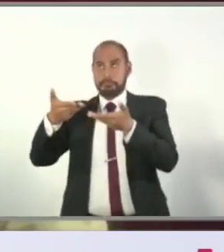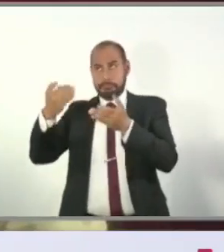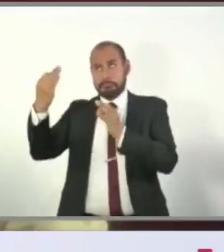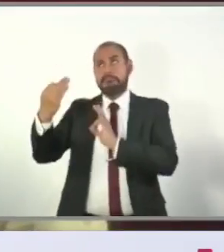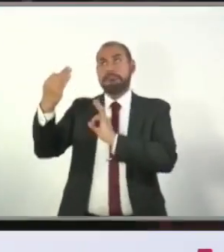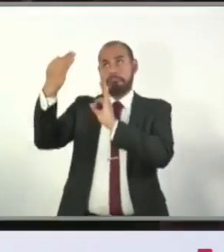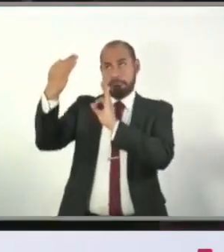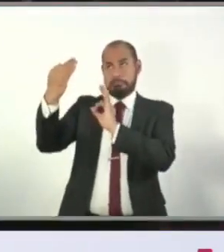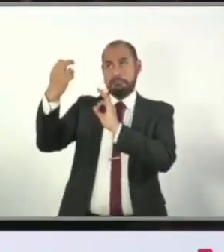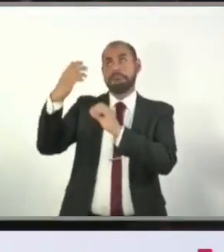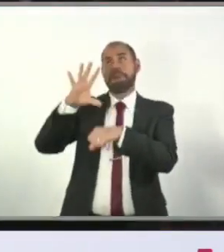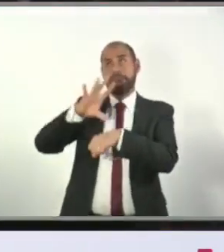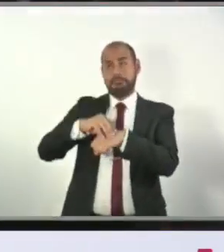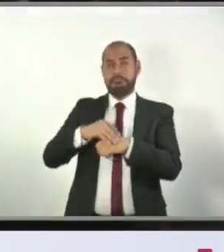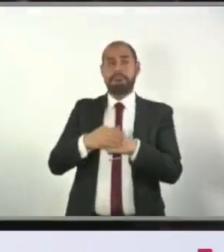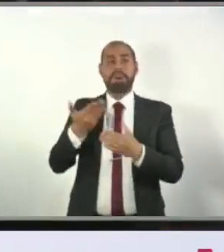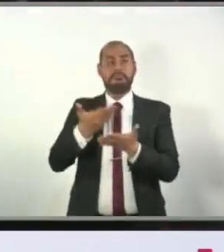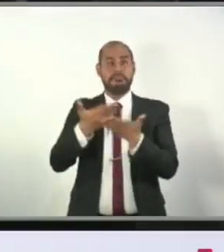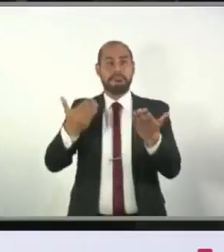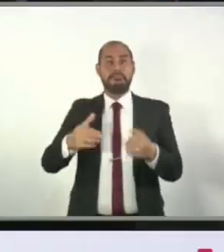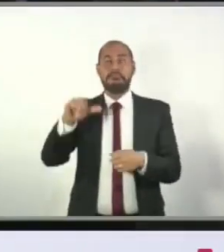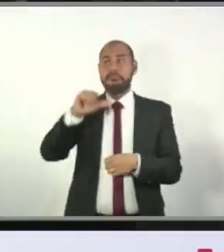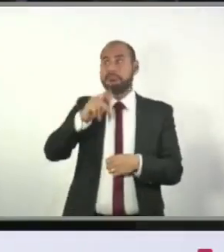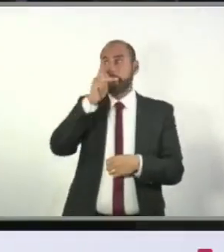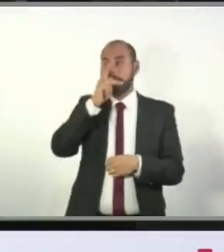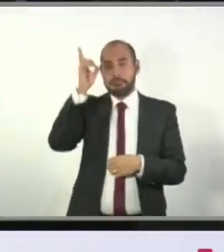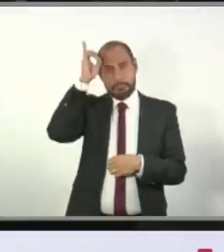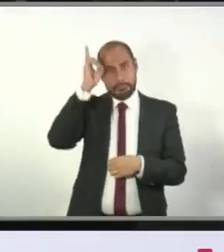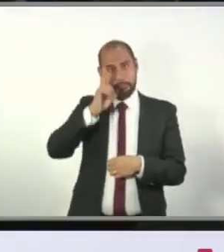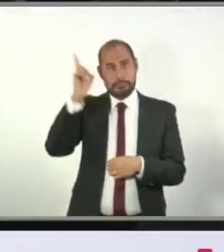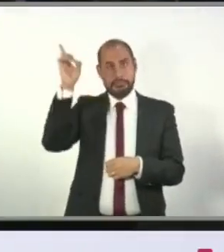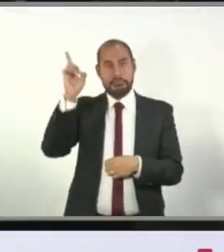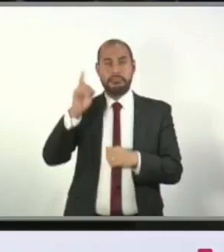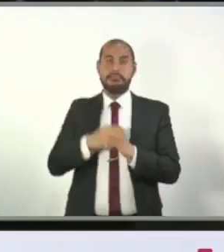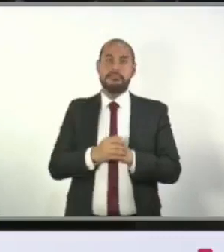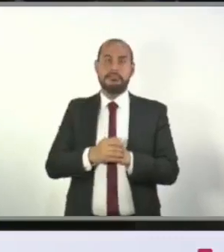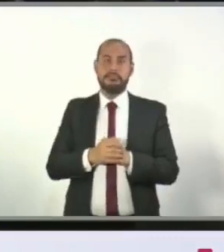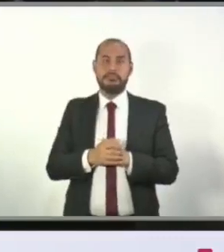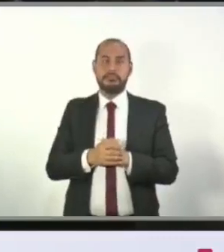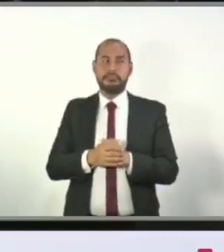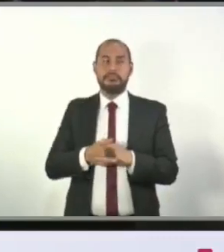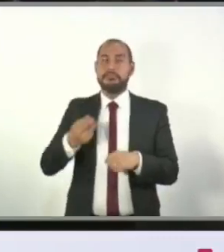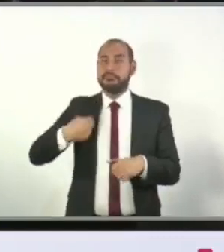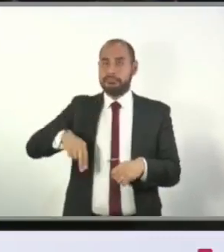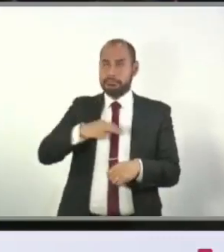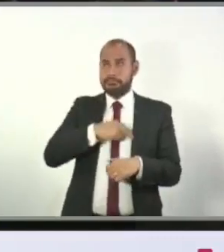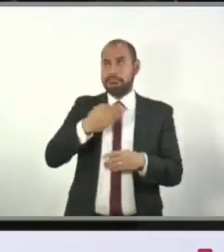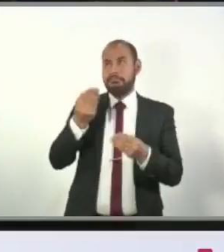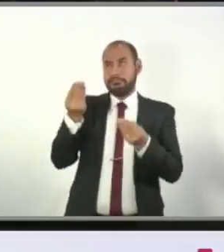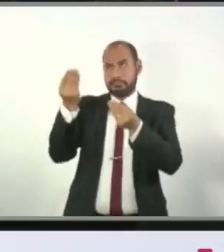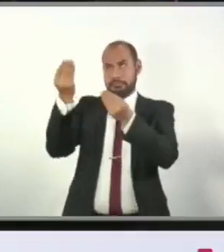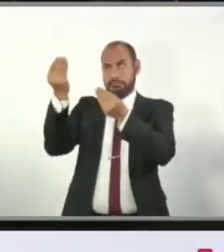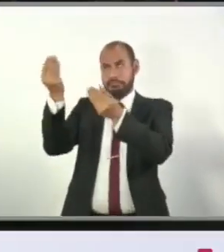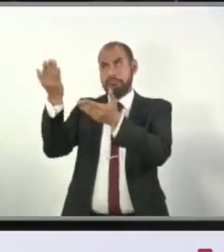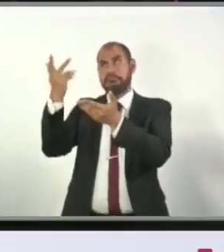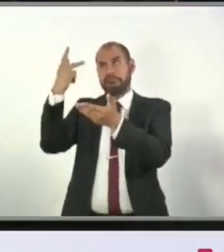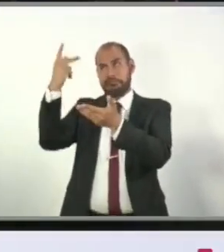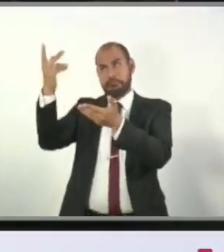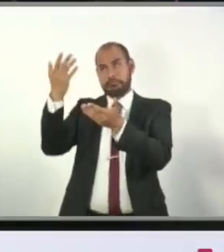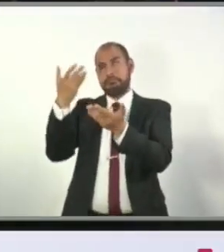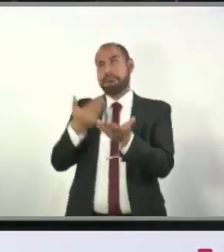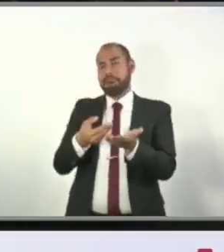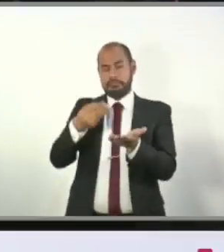presencia. Hoy, Padre Dios, de entrañas maternales, ponemos en tus manos a todos